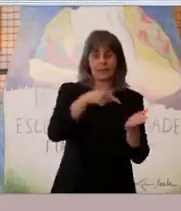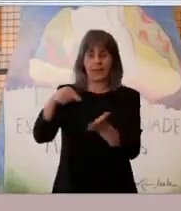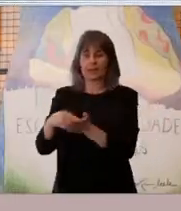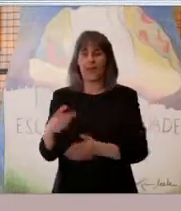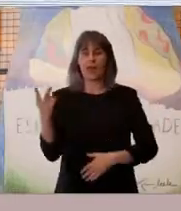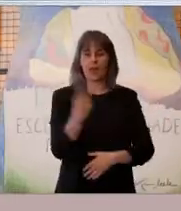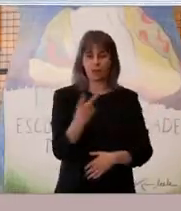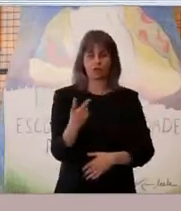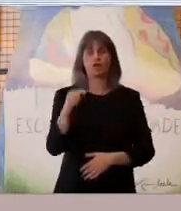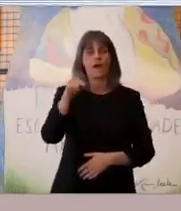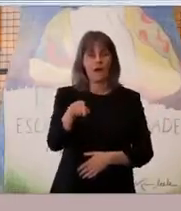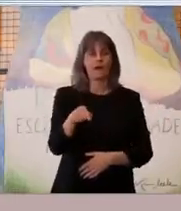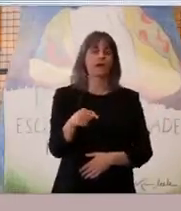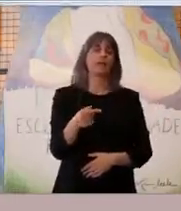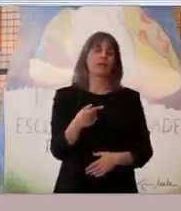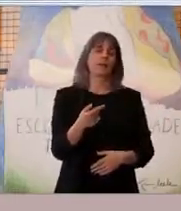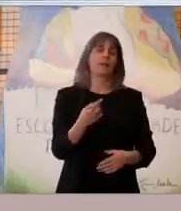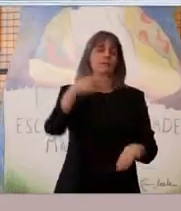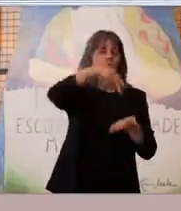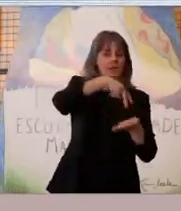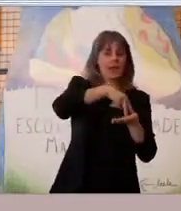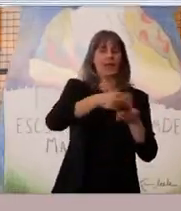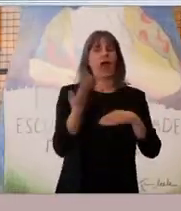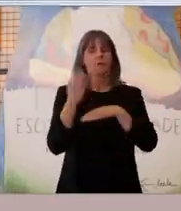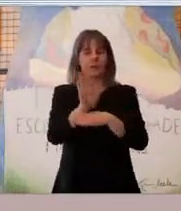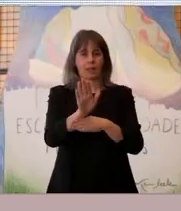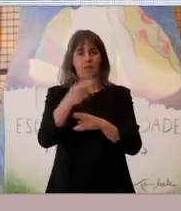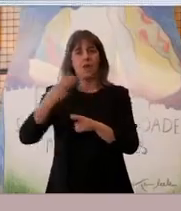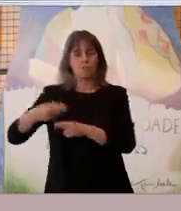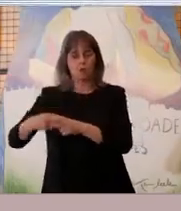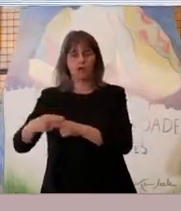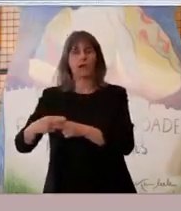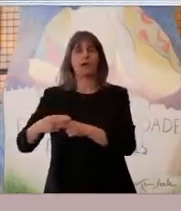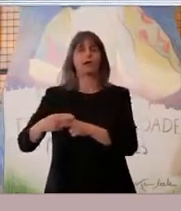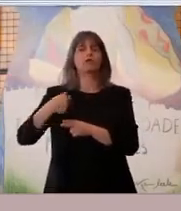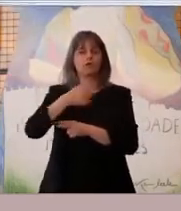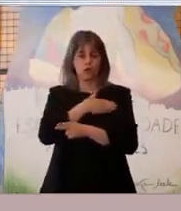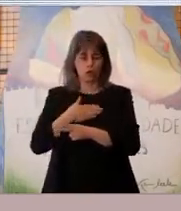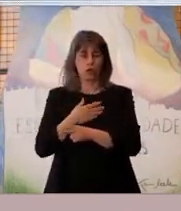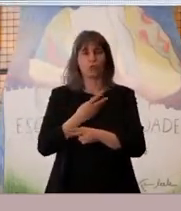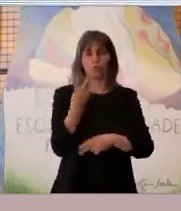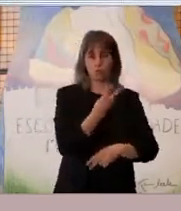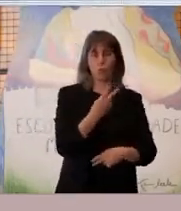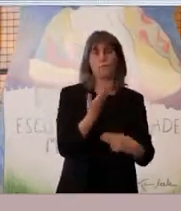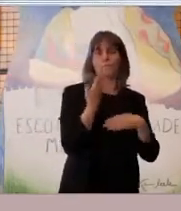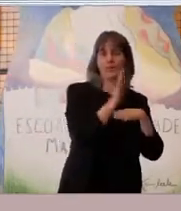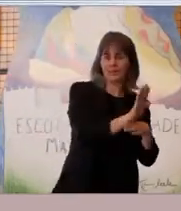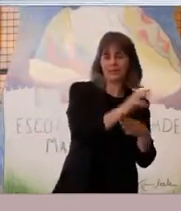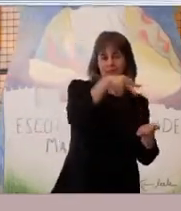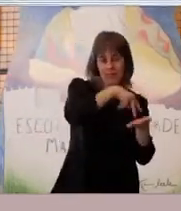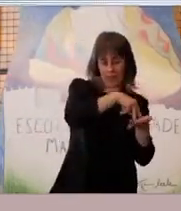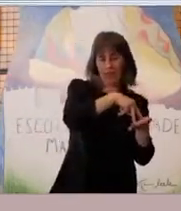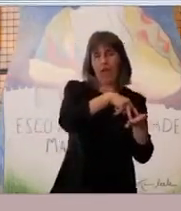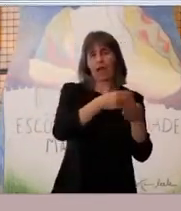representatividad y políticas Bueno pues yo he querido hablar también de presencia y representatividad analizando bien las